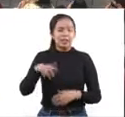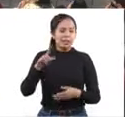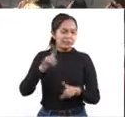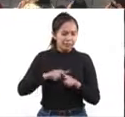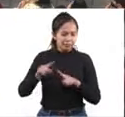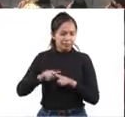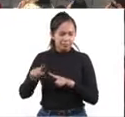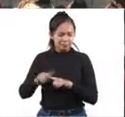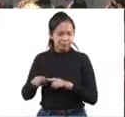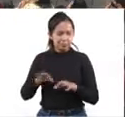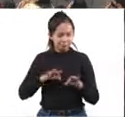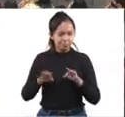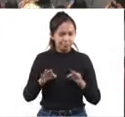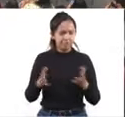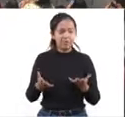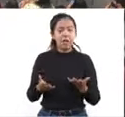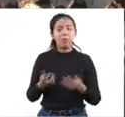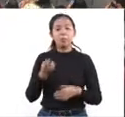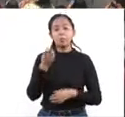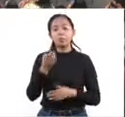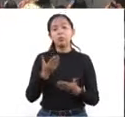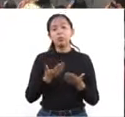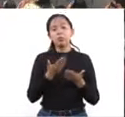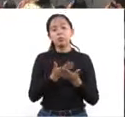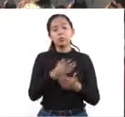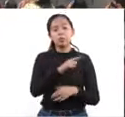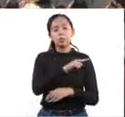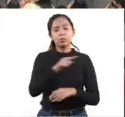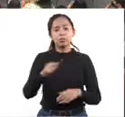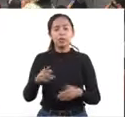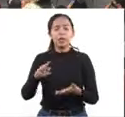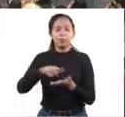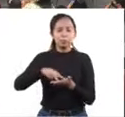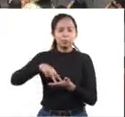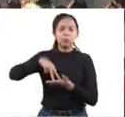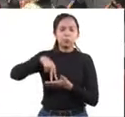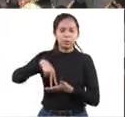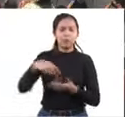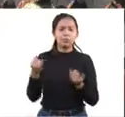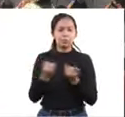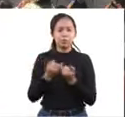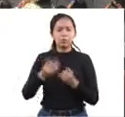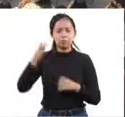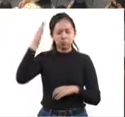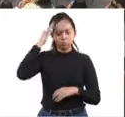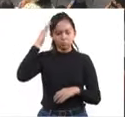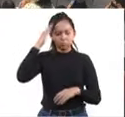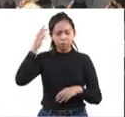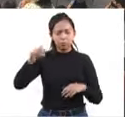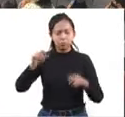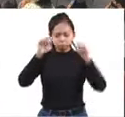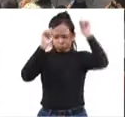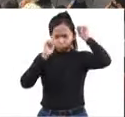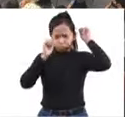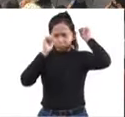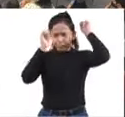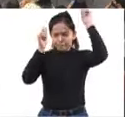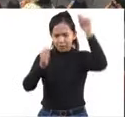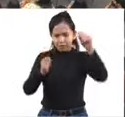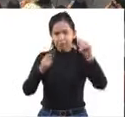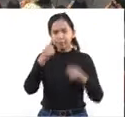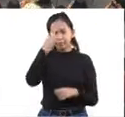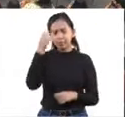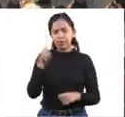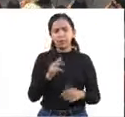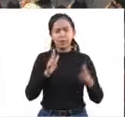ámbitos, por lo que pedimos a todas y todos los presentes permanecer de pie y descubrirse la cabeza para que unamos nuestras voces